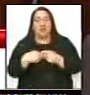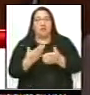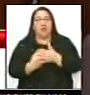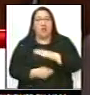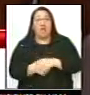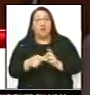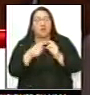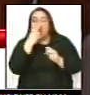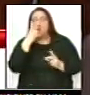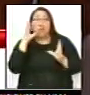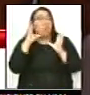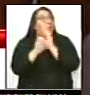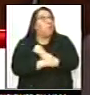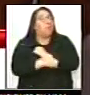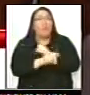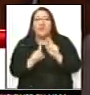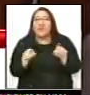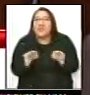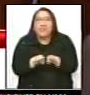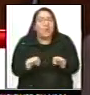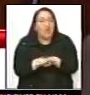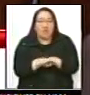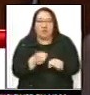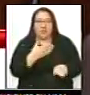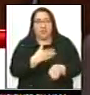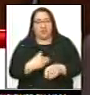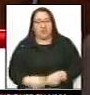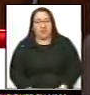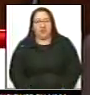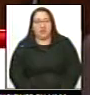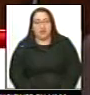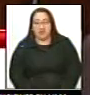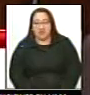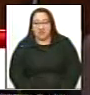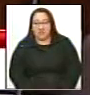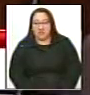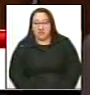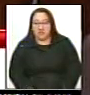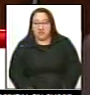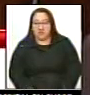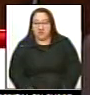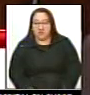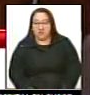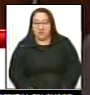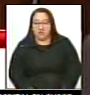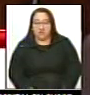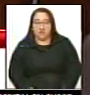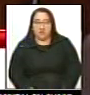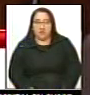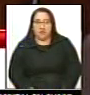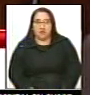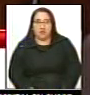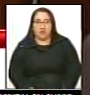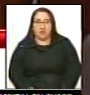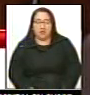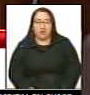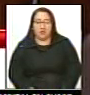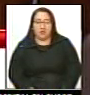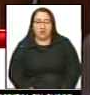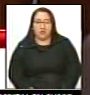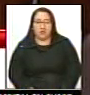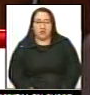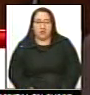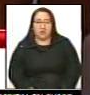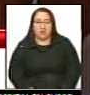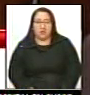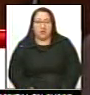se dé cuenta. Pero era lo mismo, presidente. Sin embargo, aquí se nos critica